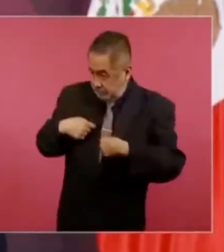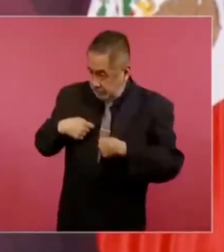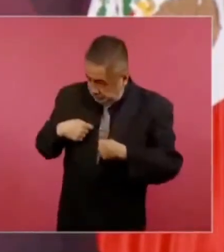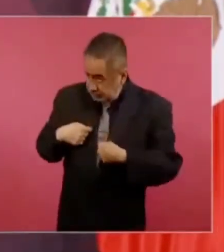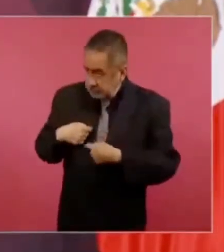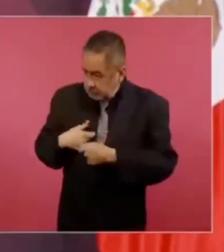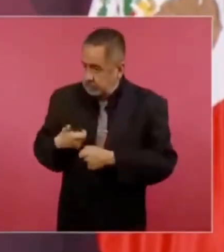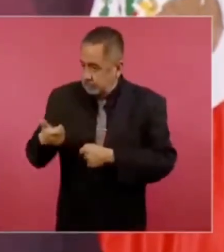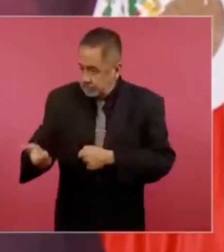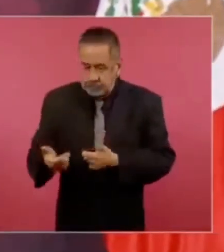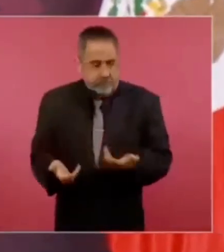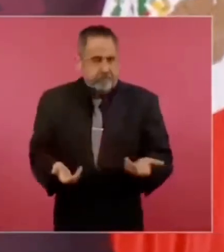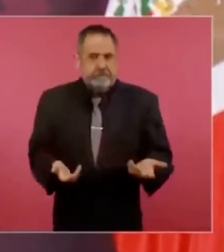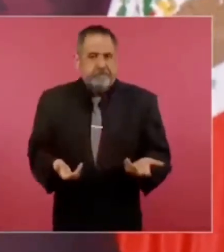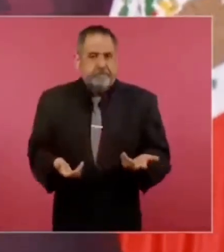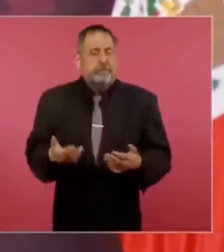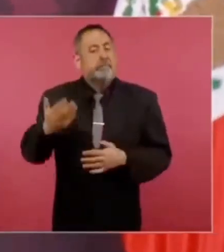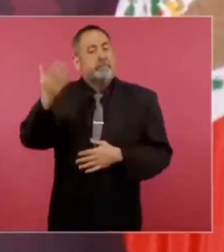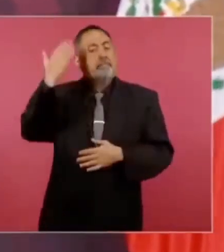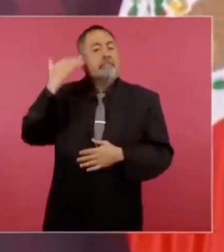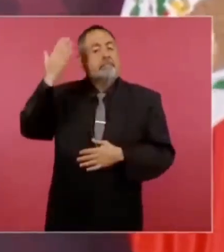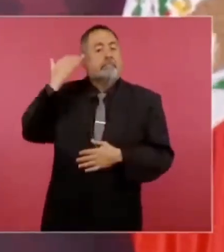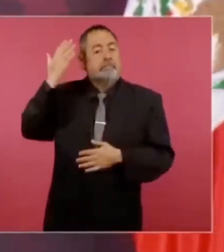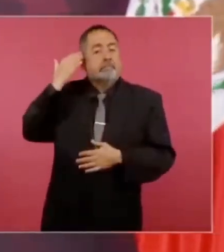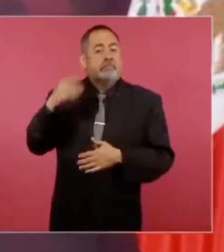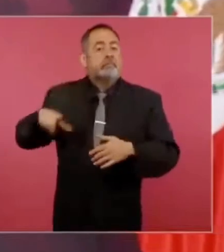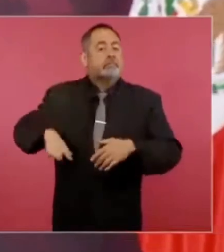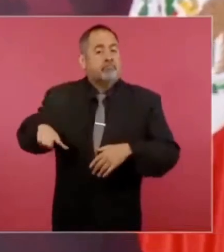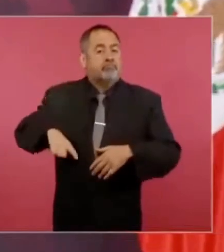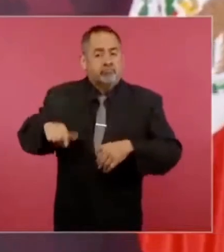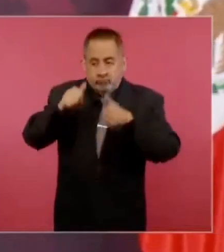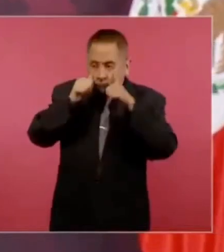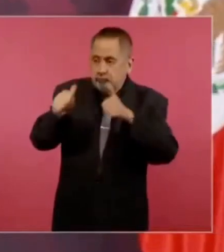porque la función del gobierno no era